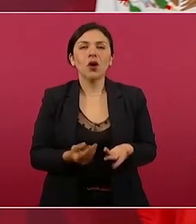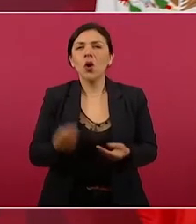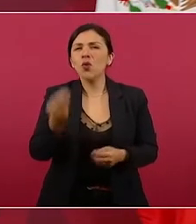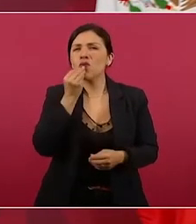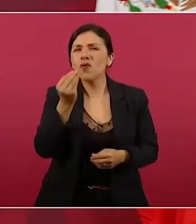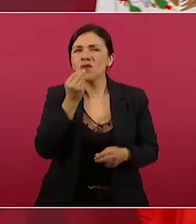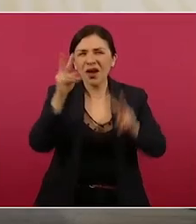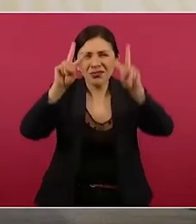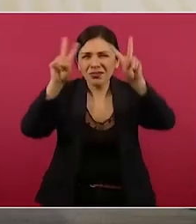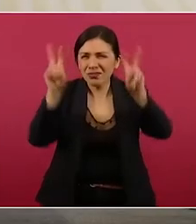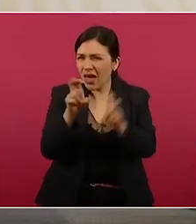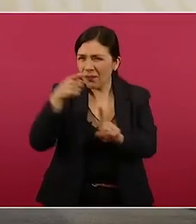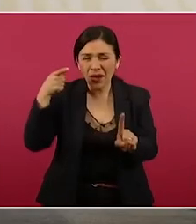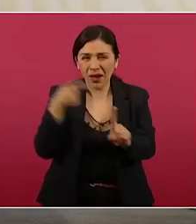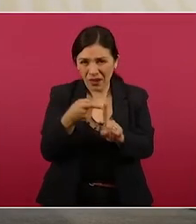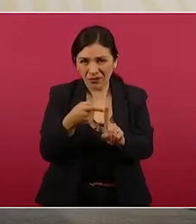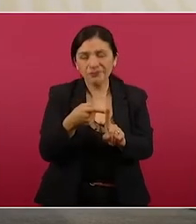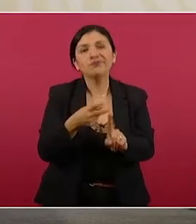alimento